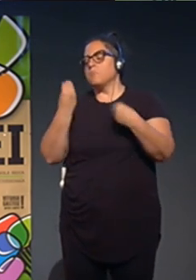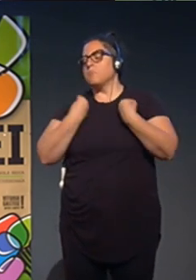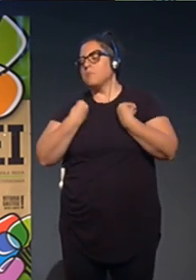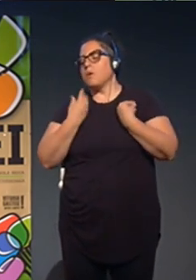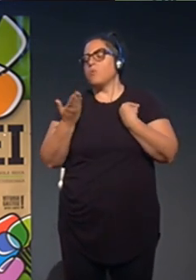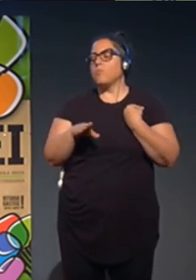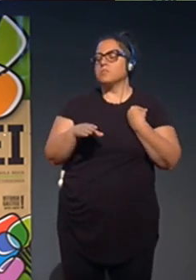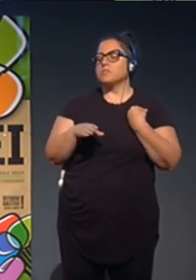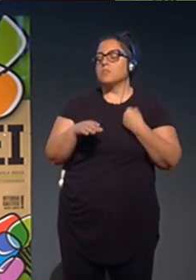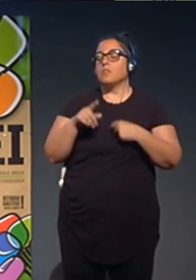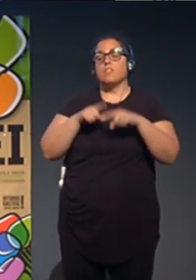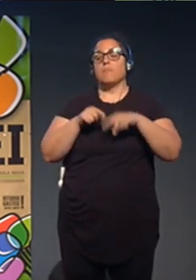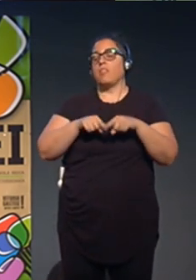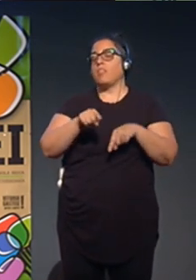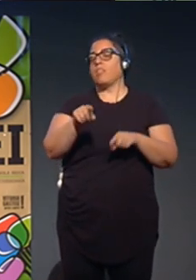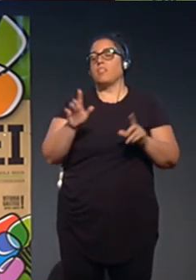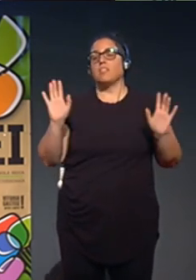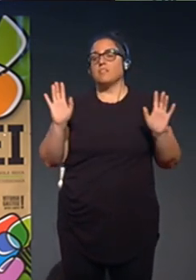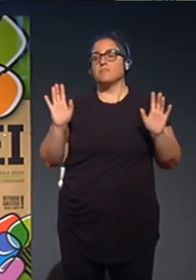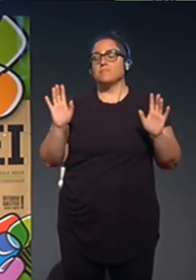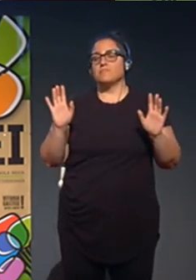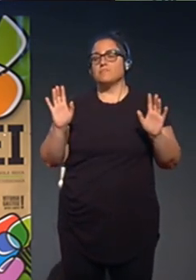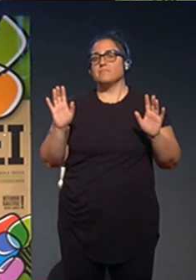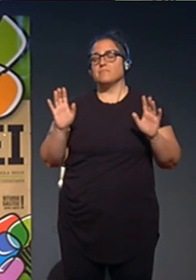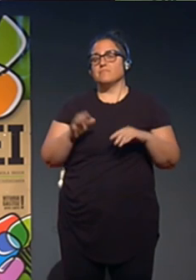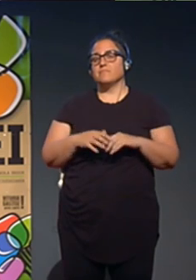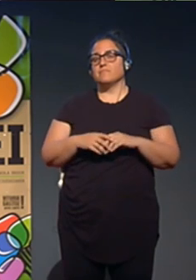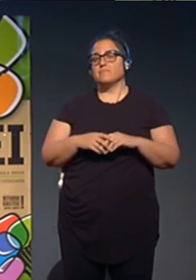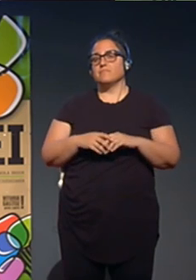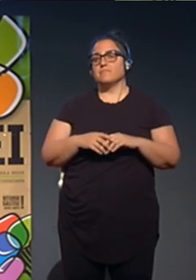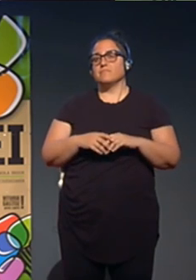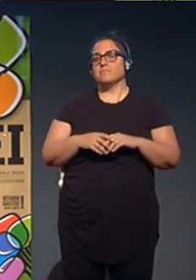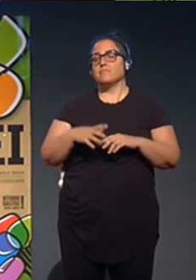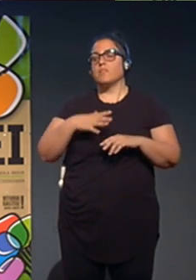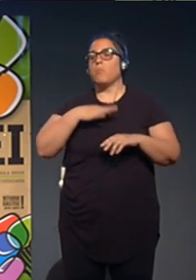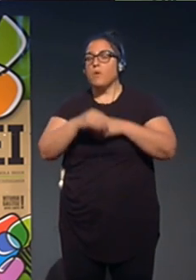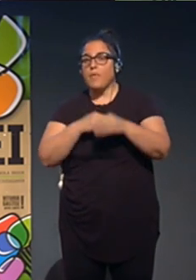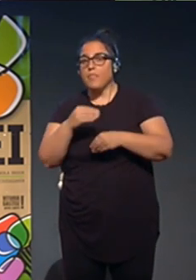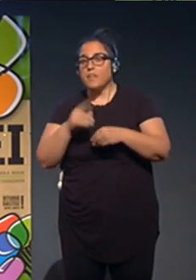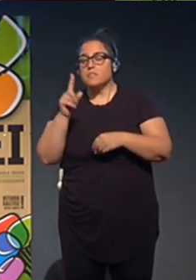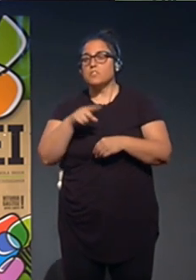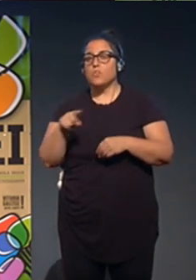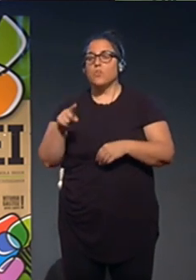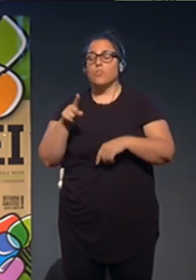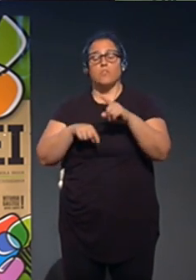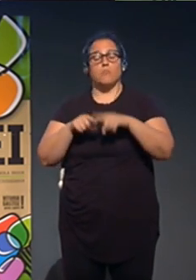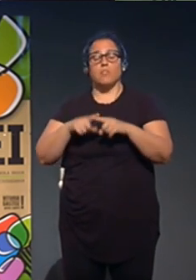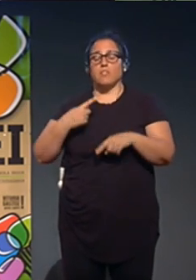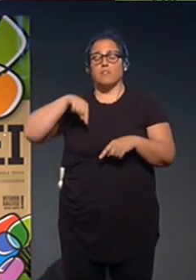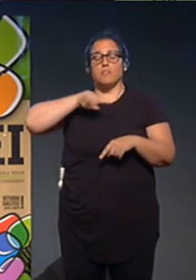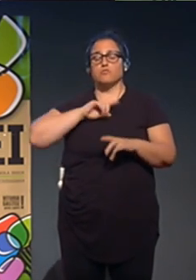del profesor Es depende de ti se puede hacer o no depende de nosotros